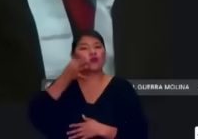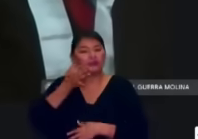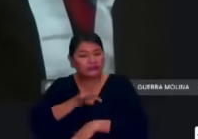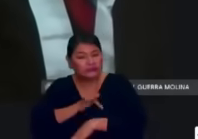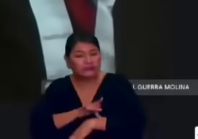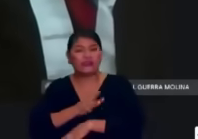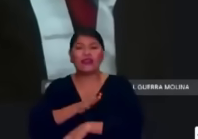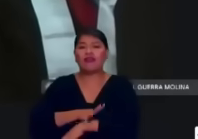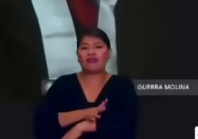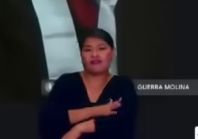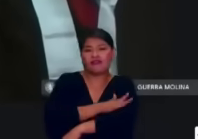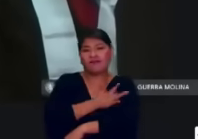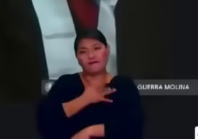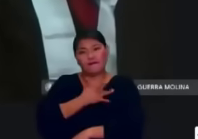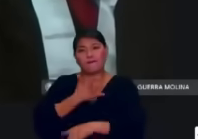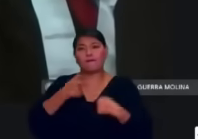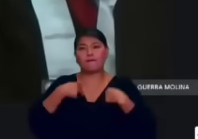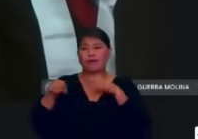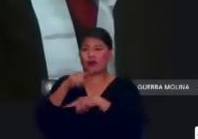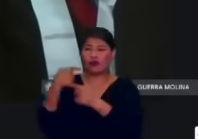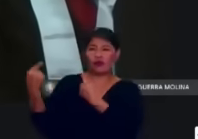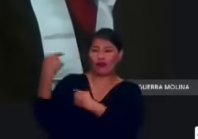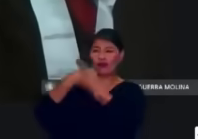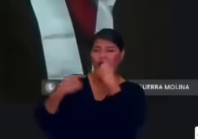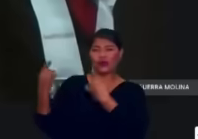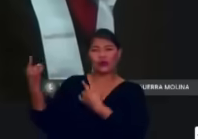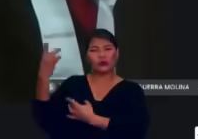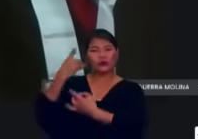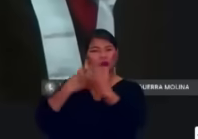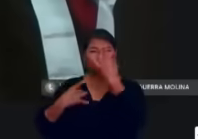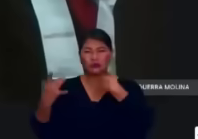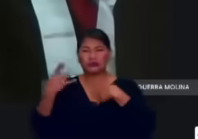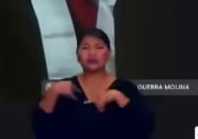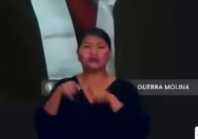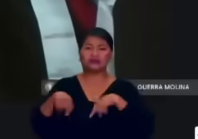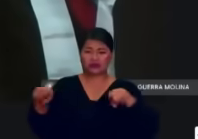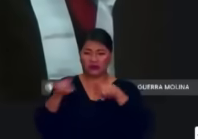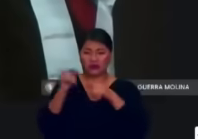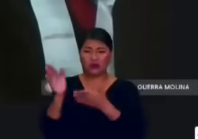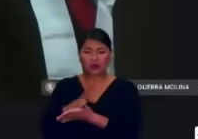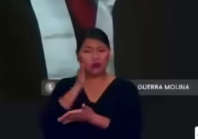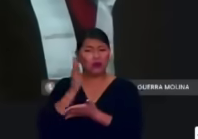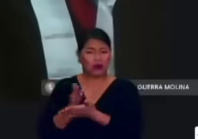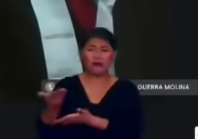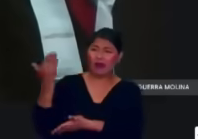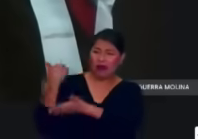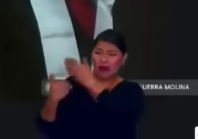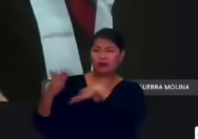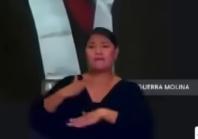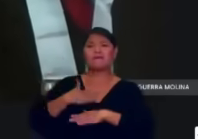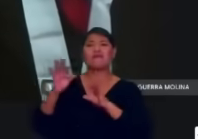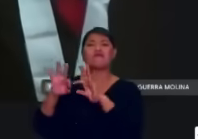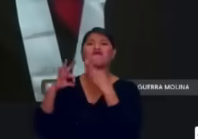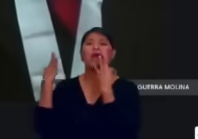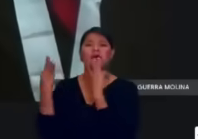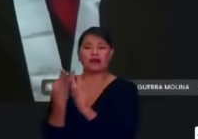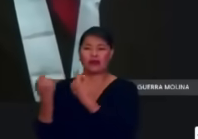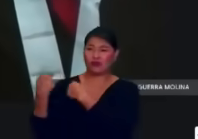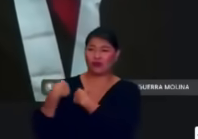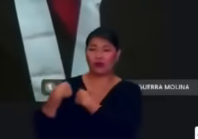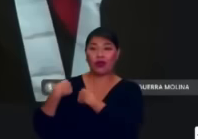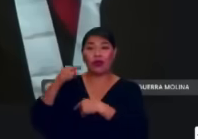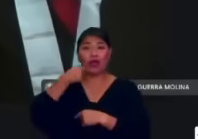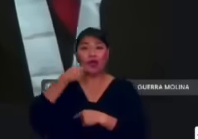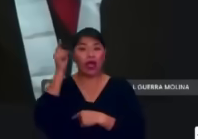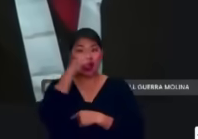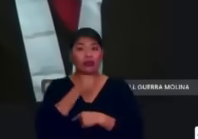odio y todo este est estos problemas que ha venido sufriendo mi familia en ningún en ningún momento